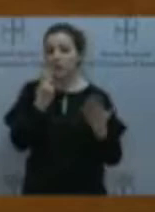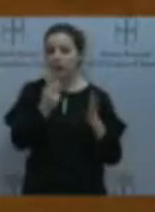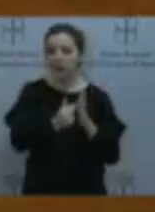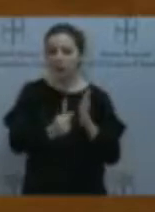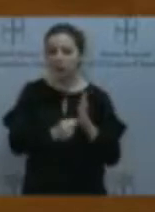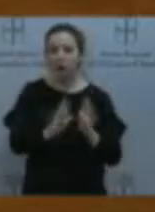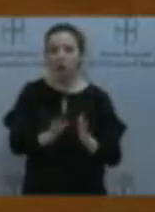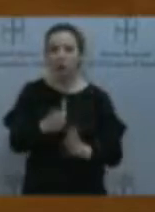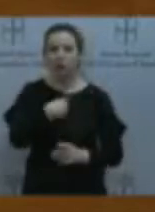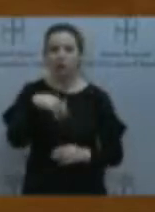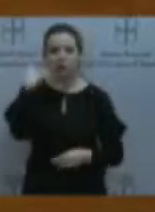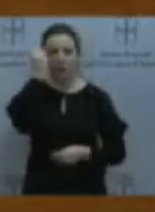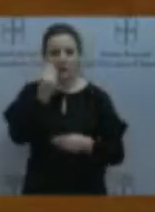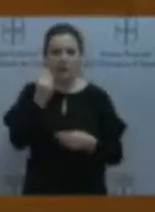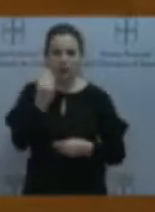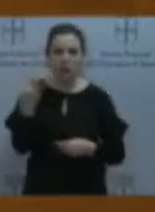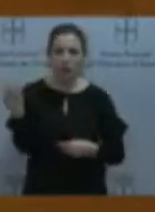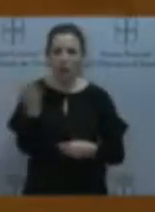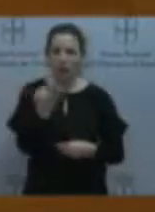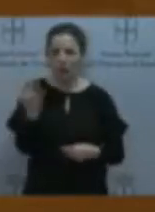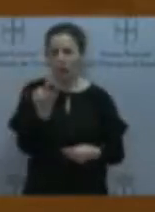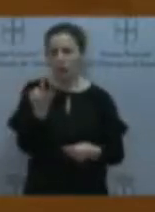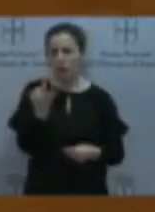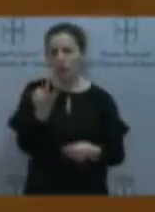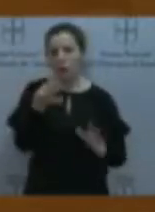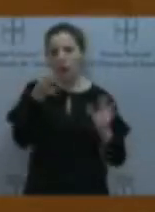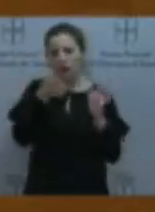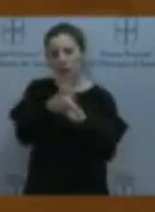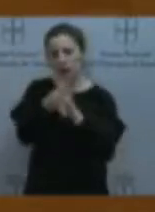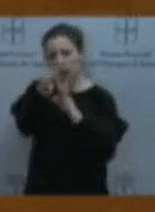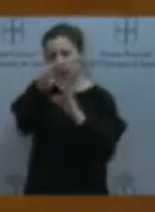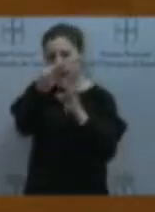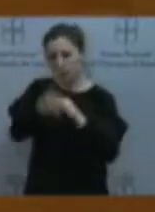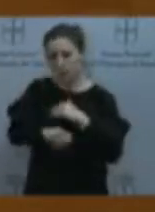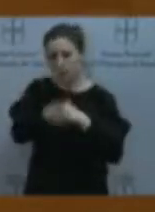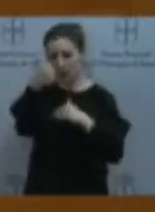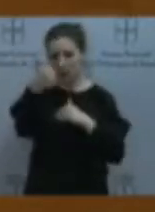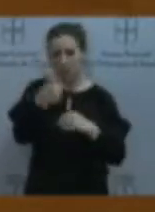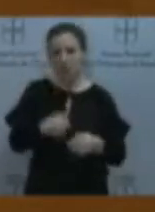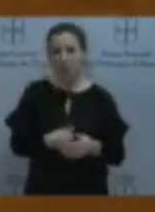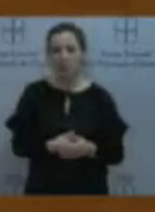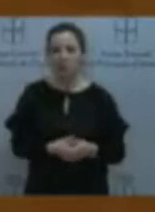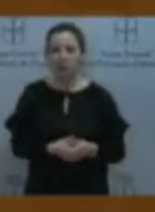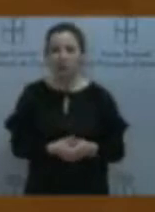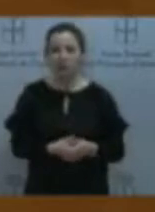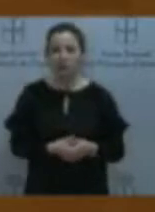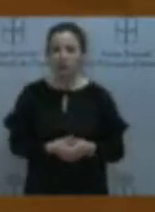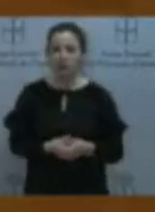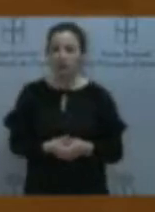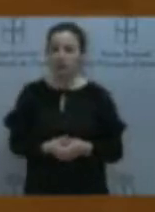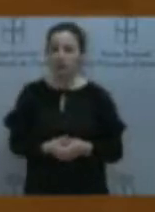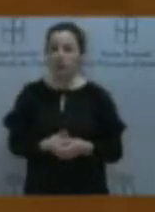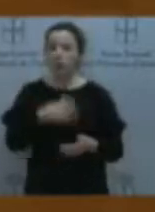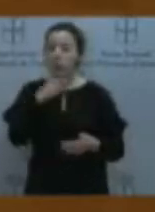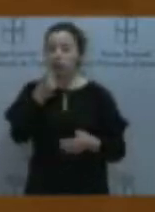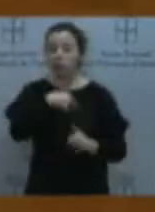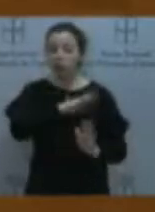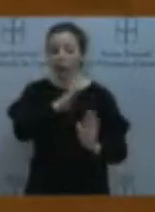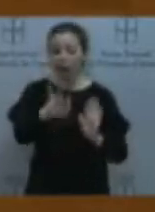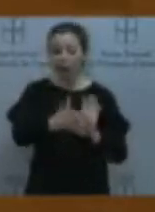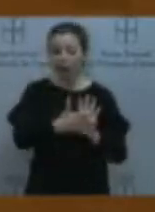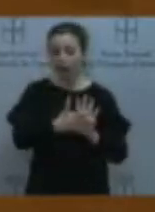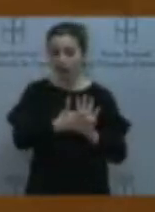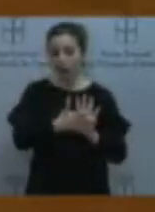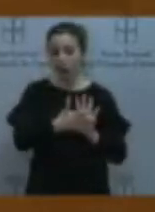hay que tener más especificidad y a mayor concreción. Por eso, enmendamos el punto 5 para hacerlo más acorde a la realidad. Esto tiene que falarse con los